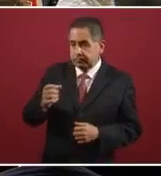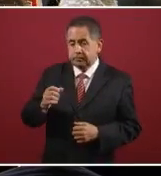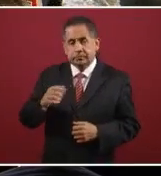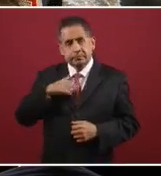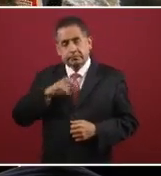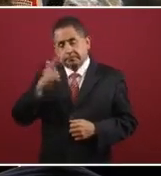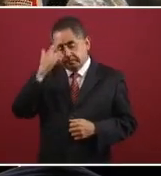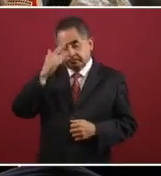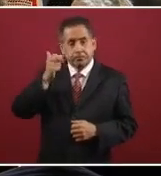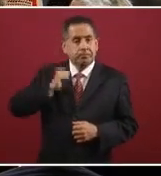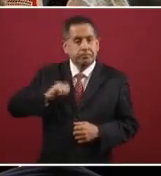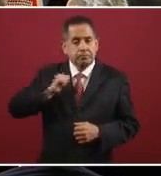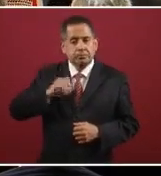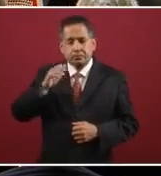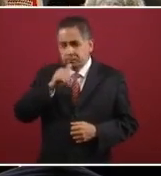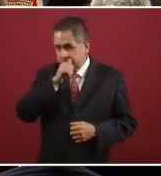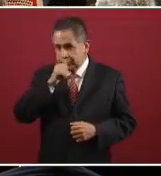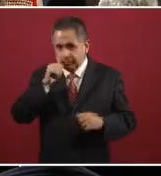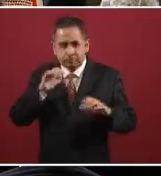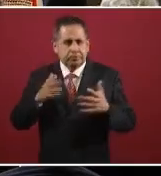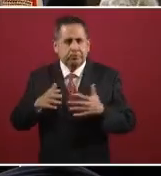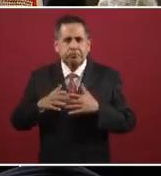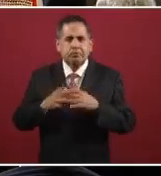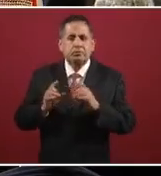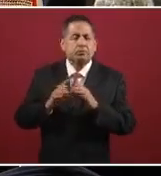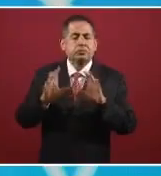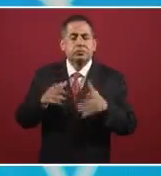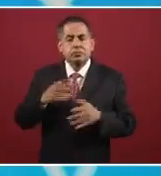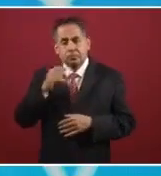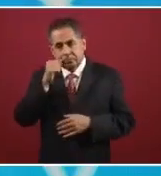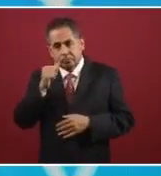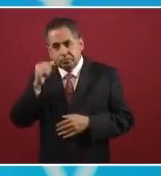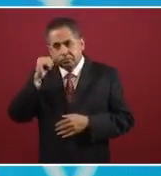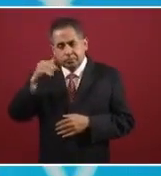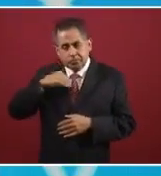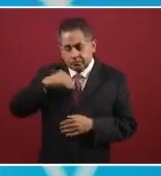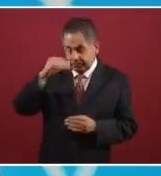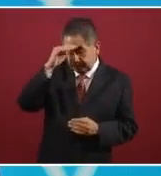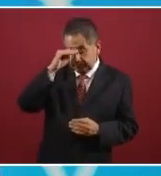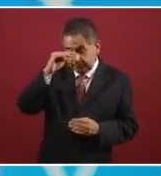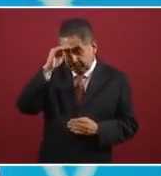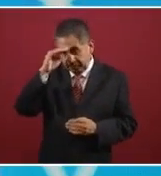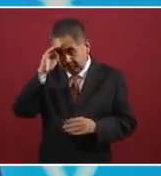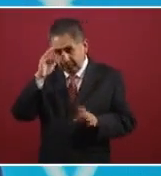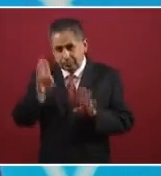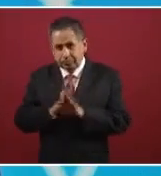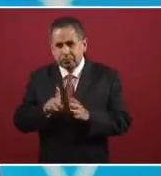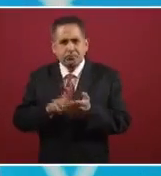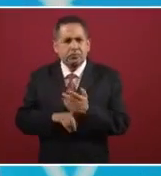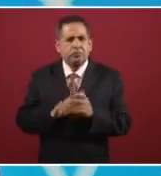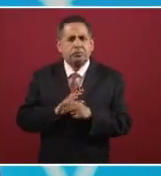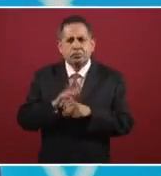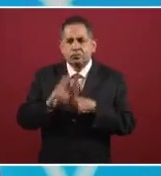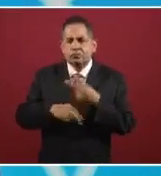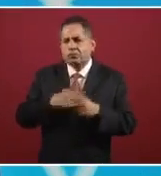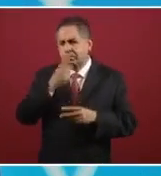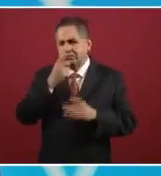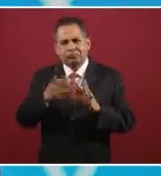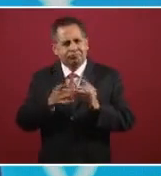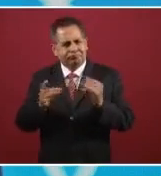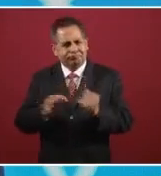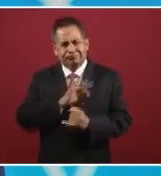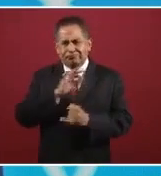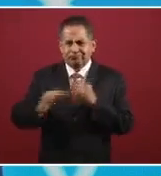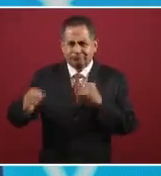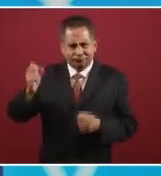Juárez, y no es por casualidad que yo anoche pensando, decía, ¿qué puedo decir al final?